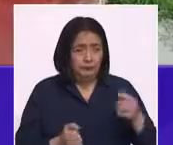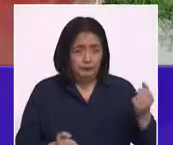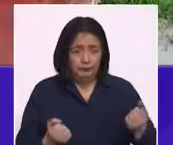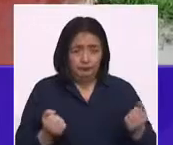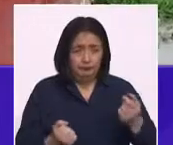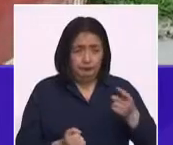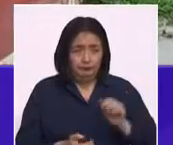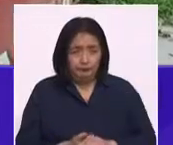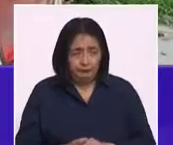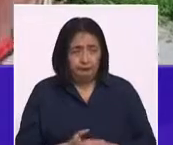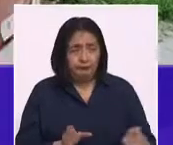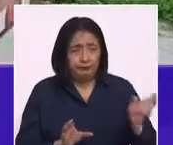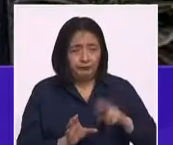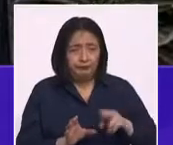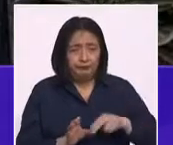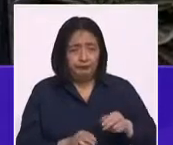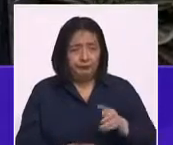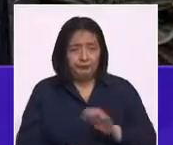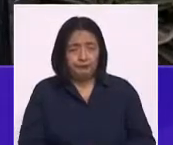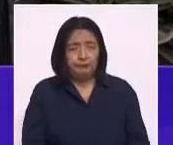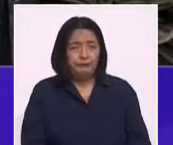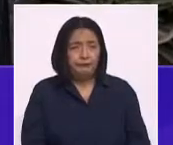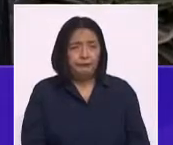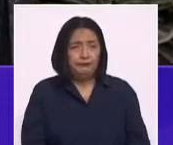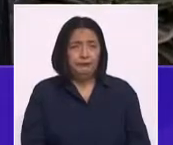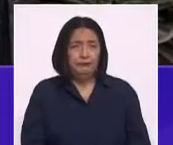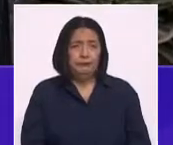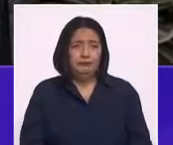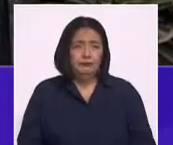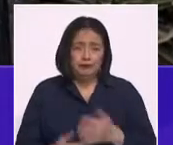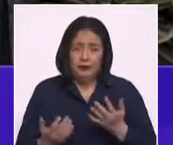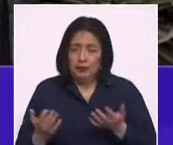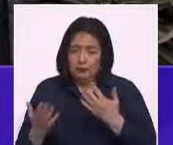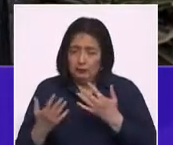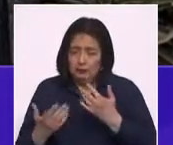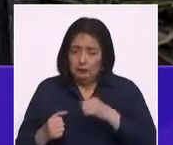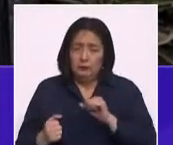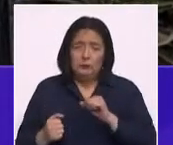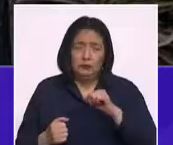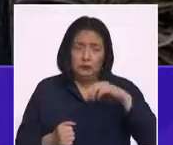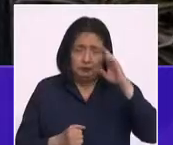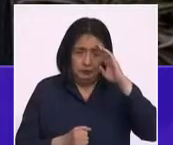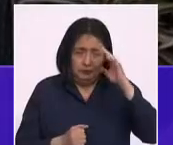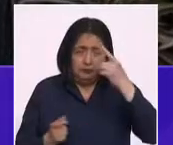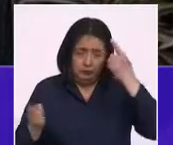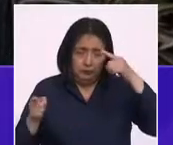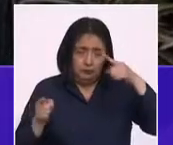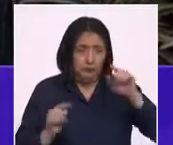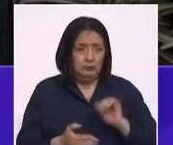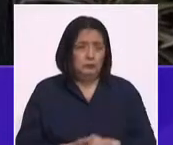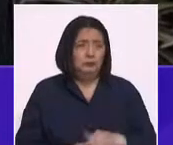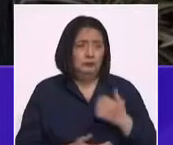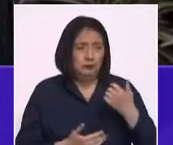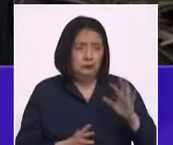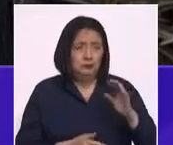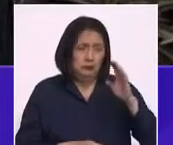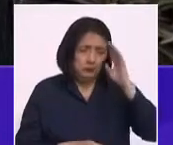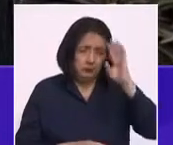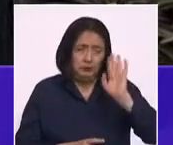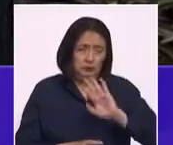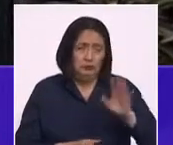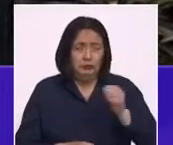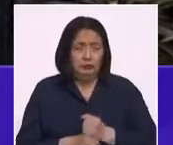vehículos donde se trasladaban. Coordinamos inmediatamente con la policía y ya la policía hizo su